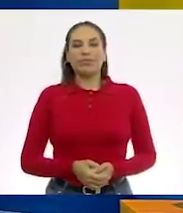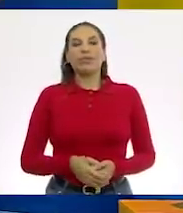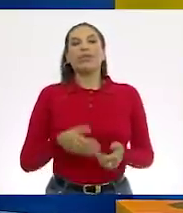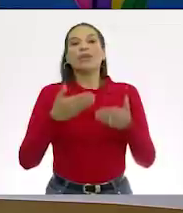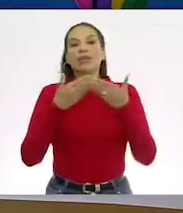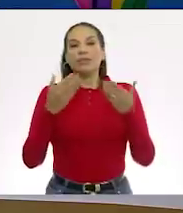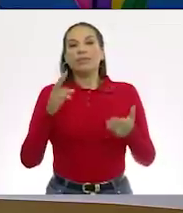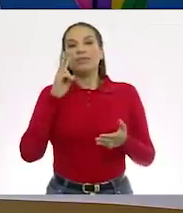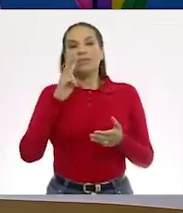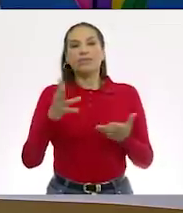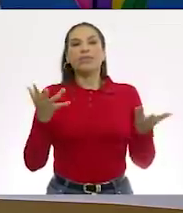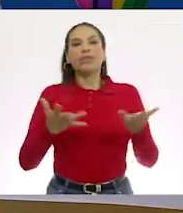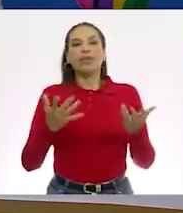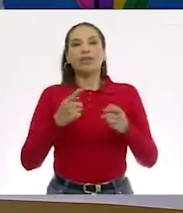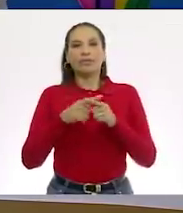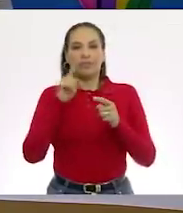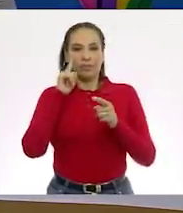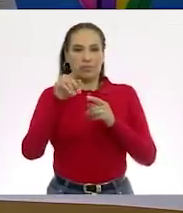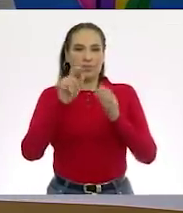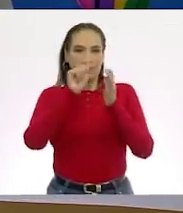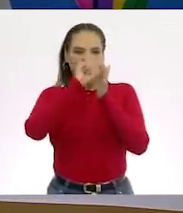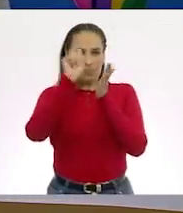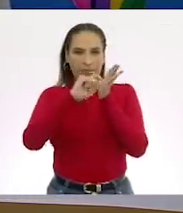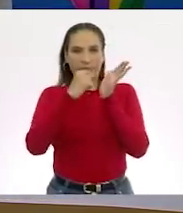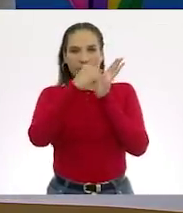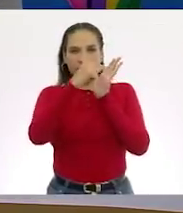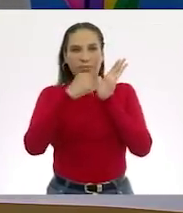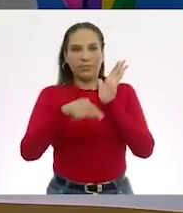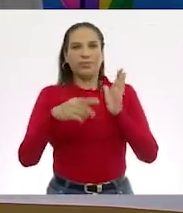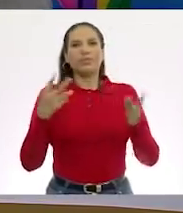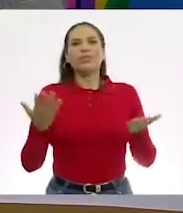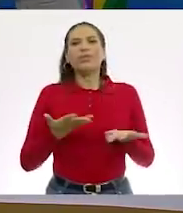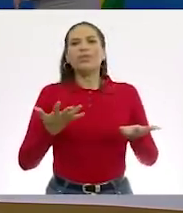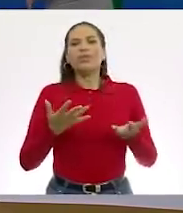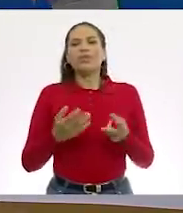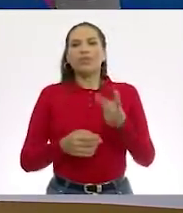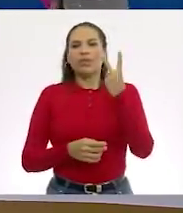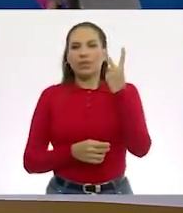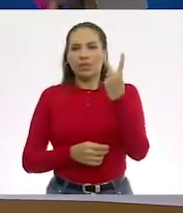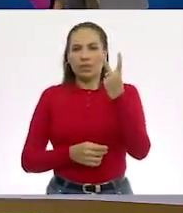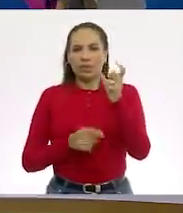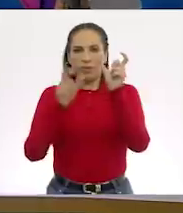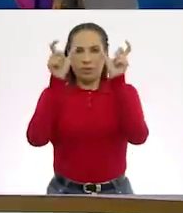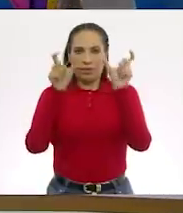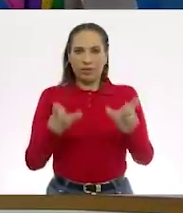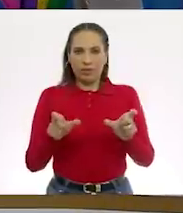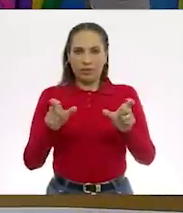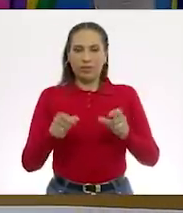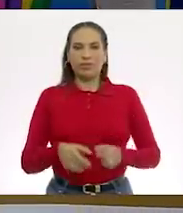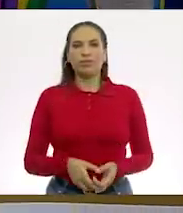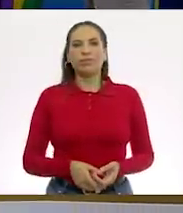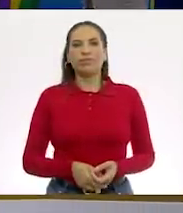Vamos a trabajar un poquito en el pizarrón, ¿te parece? Sí. Vamos a hacer dos columnas.